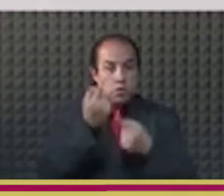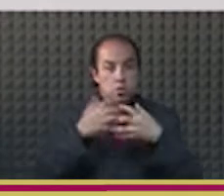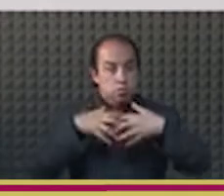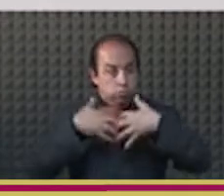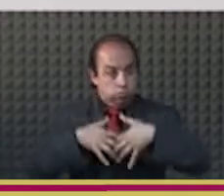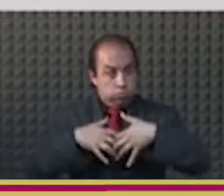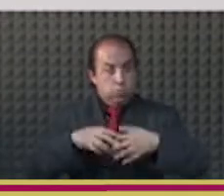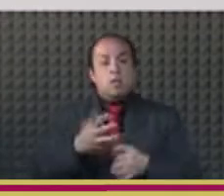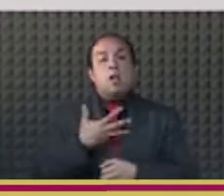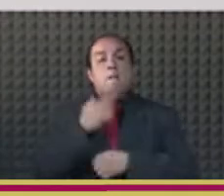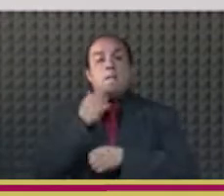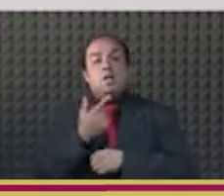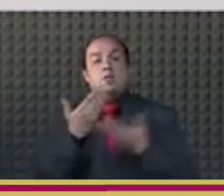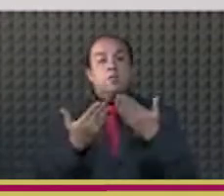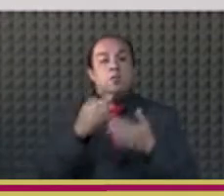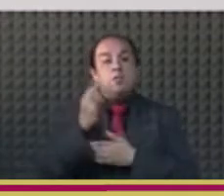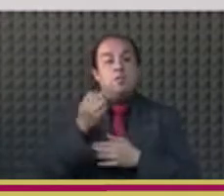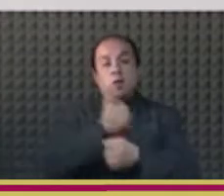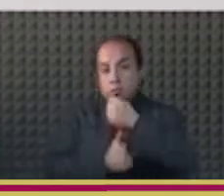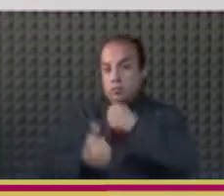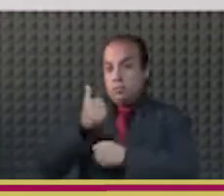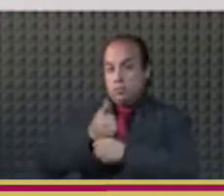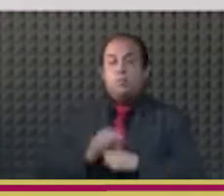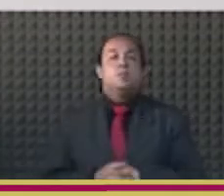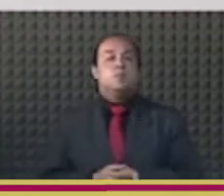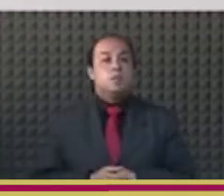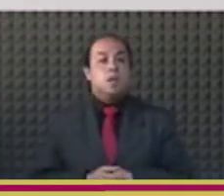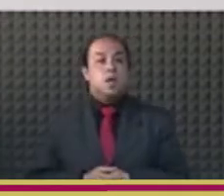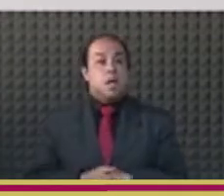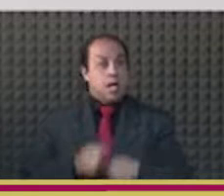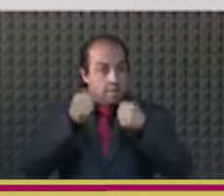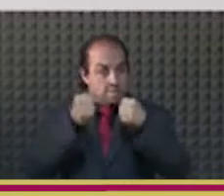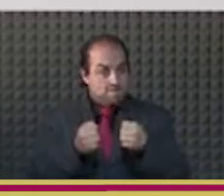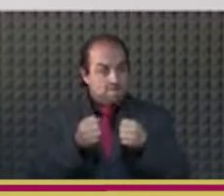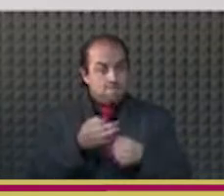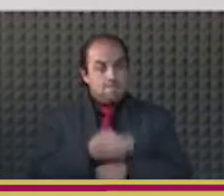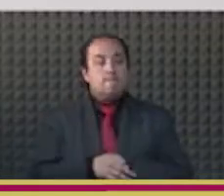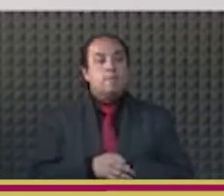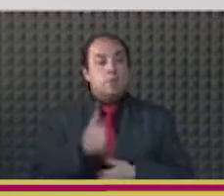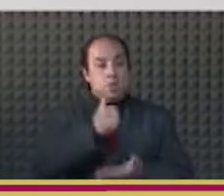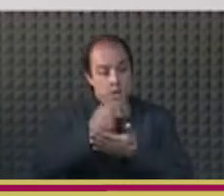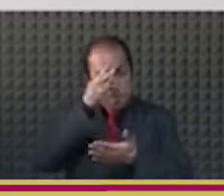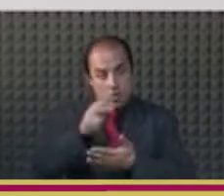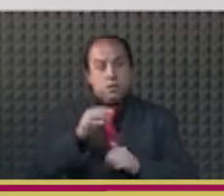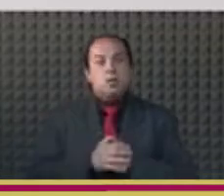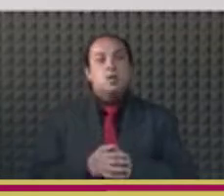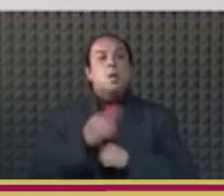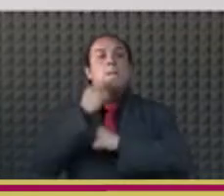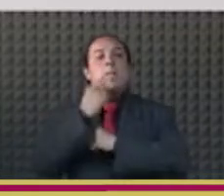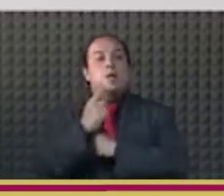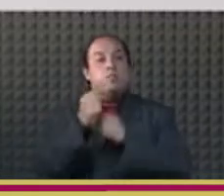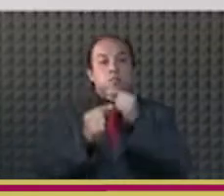industrias estamos mejor que en febrero del año pasado. Podemos afirmar entonces que la Ciudad de México se está